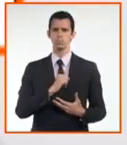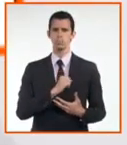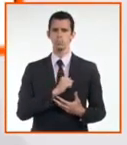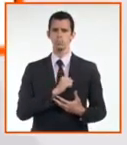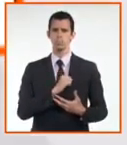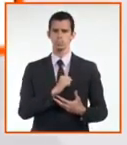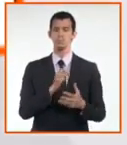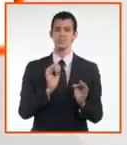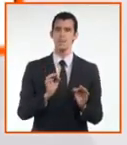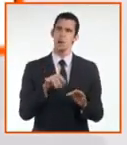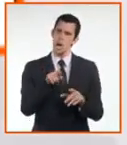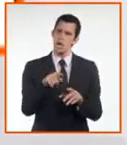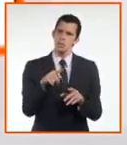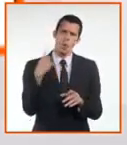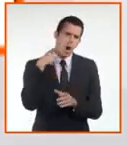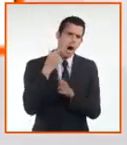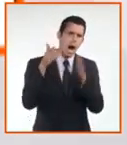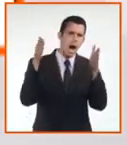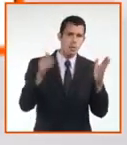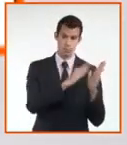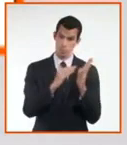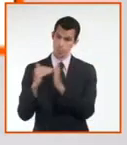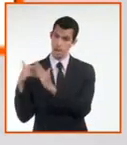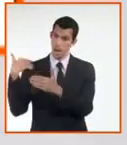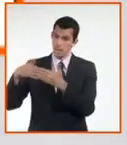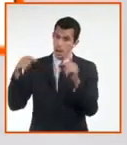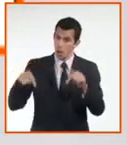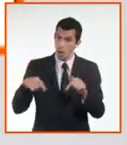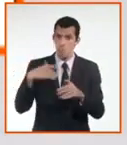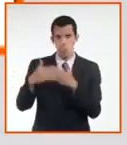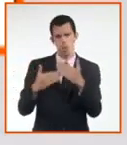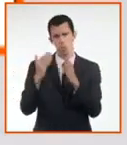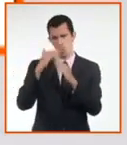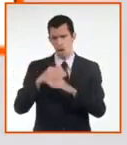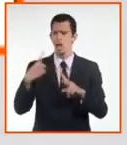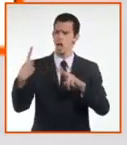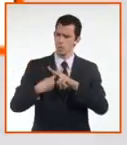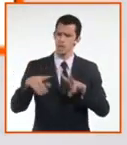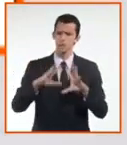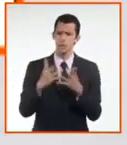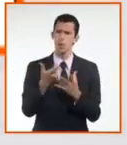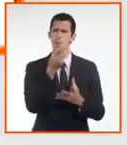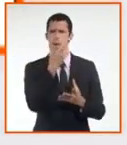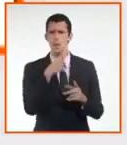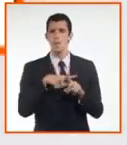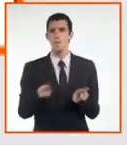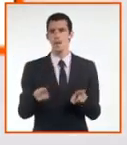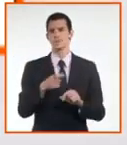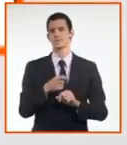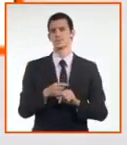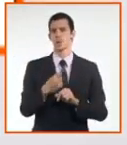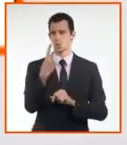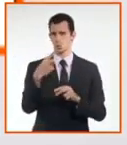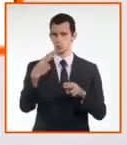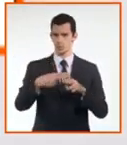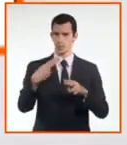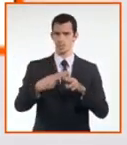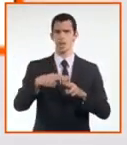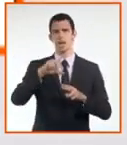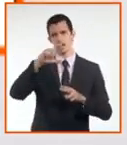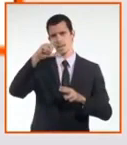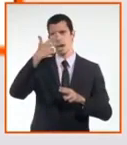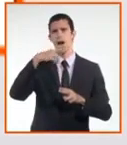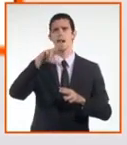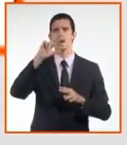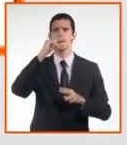afectación en todo el año sin embargo el café dillon que es un producto es recientemente introducido en uno tan viejo